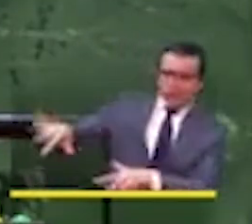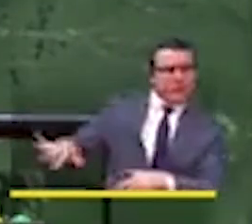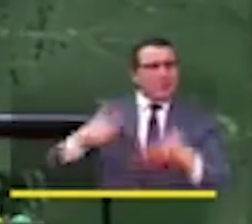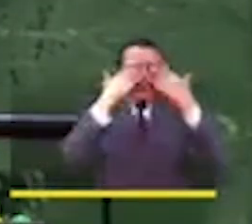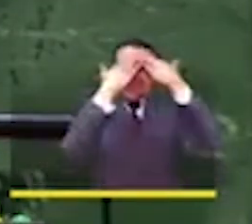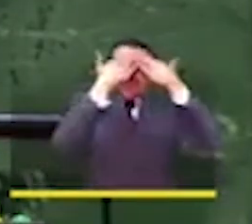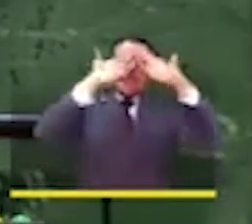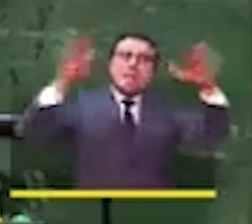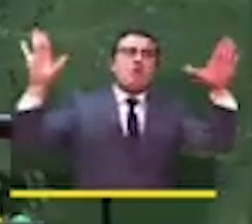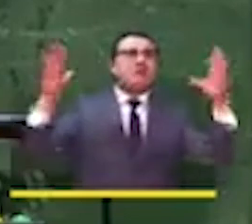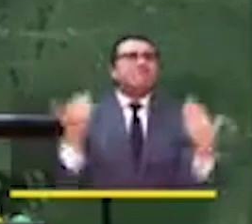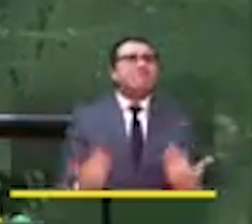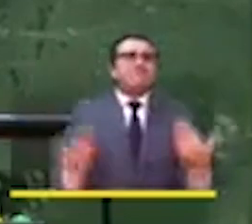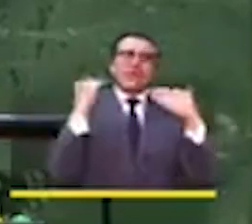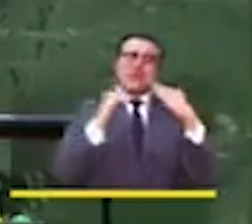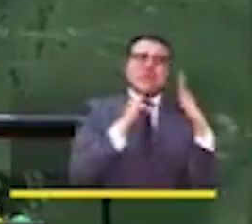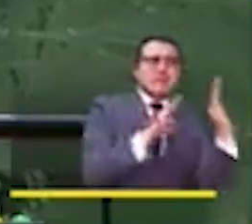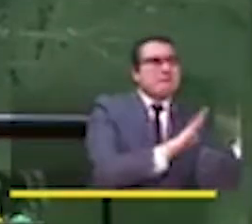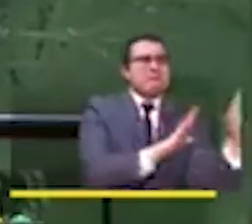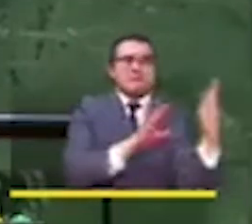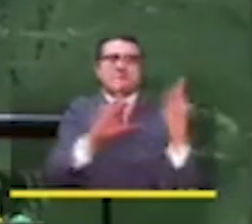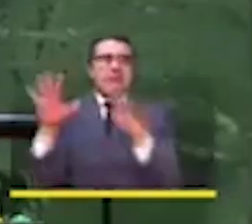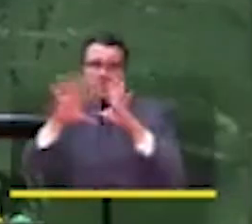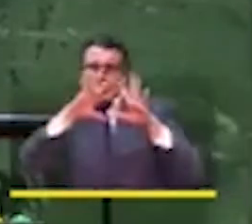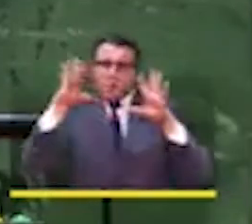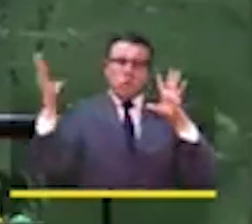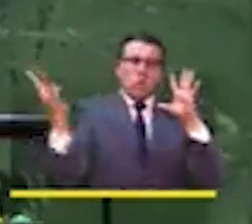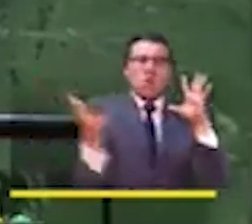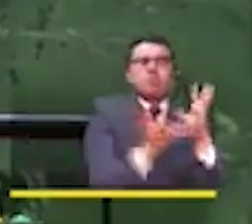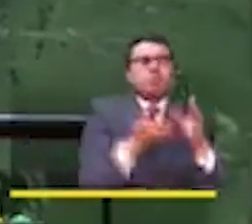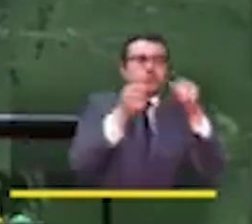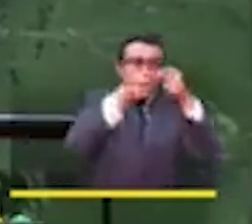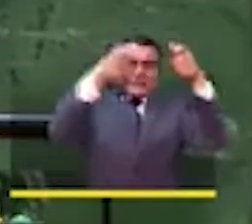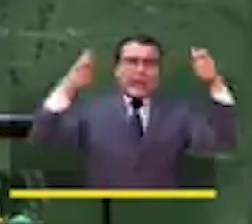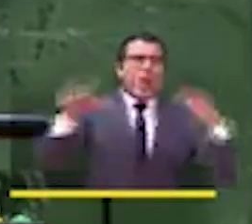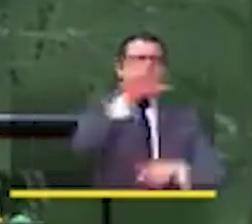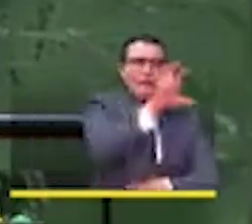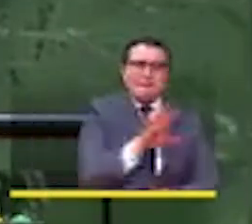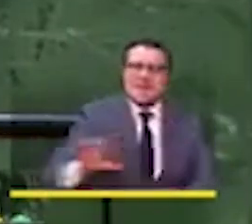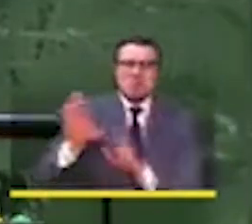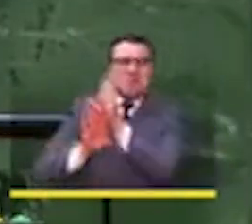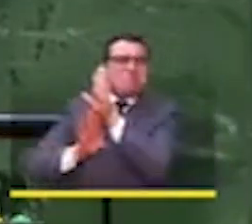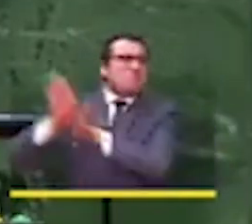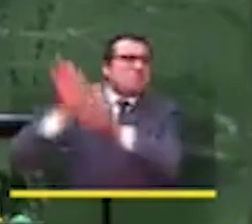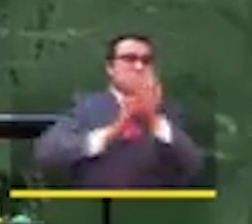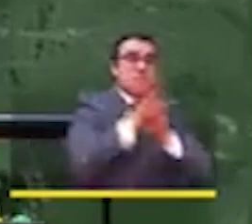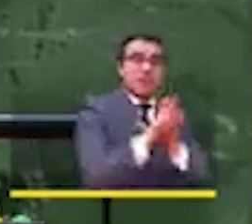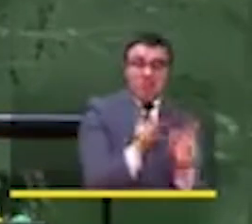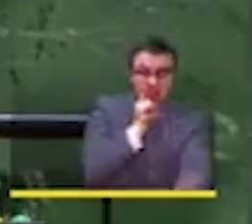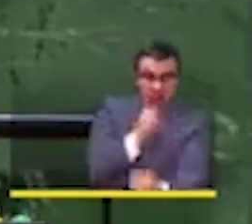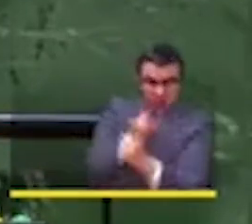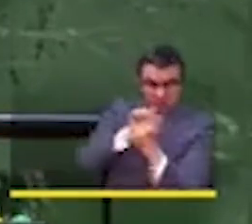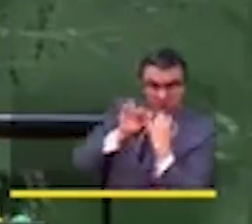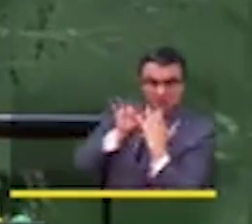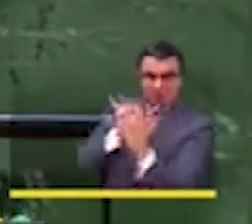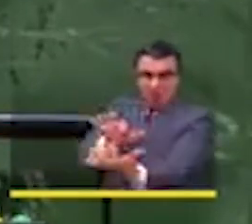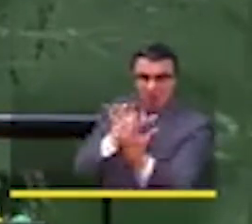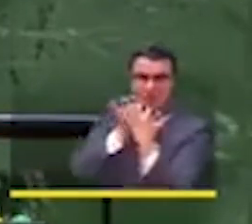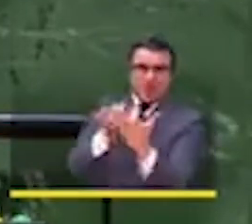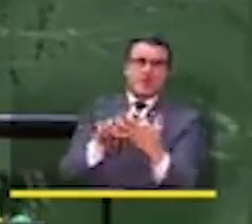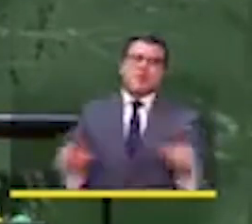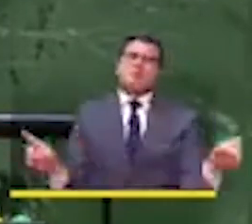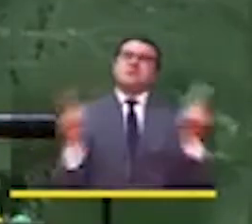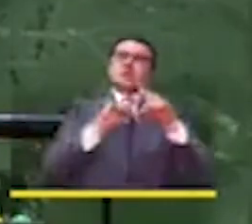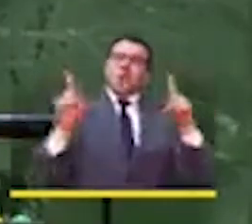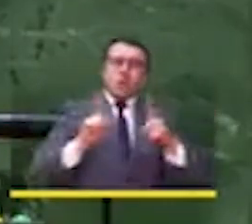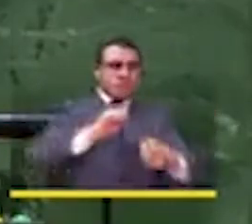el planificar, es la potencia de los estados, esta vez encarados no frente a la guerra,